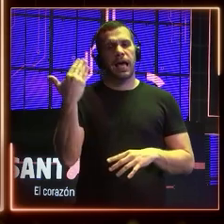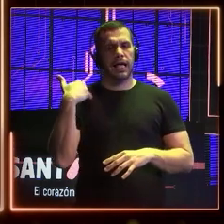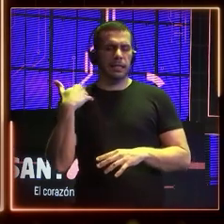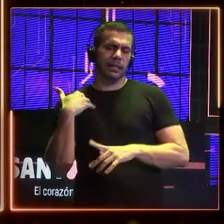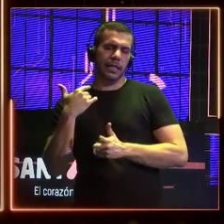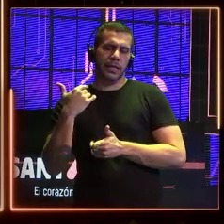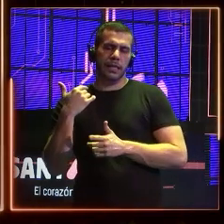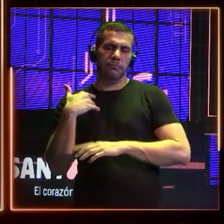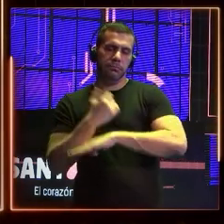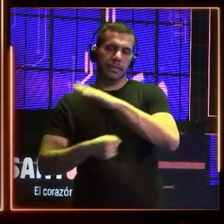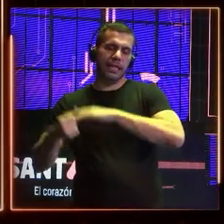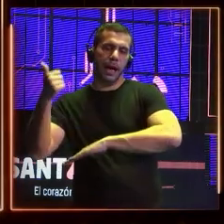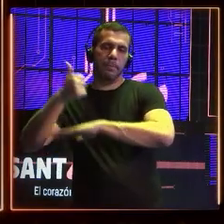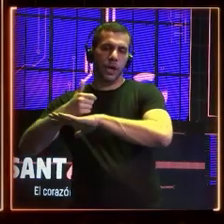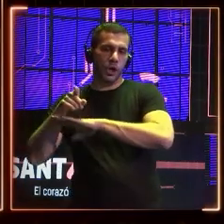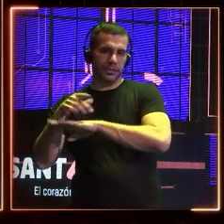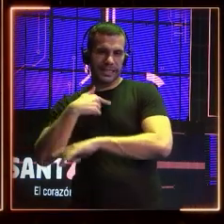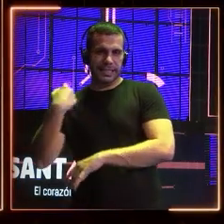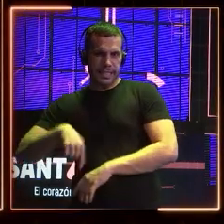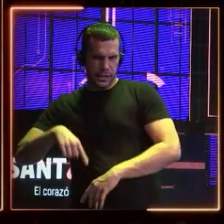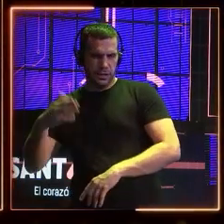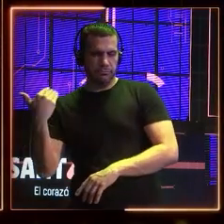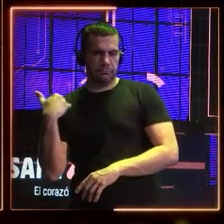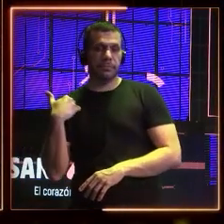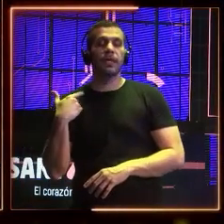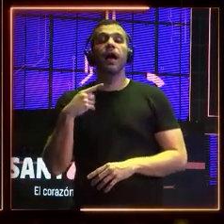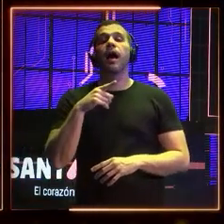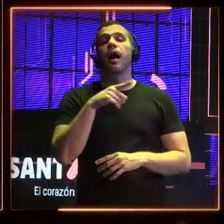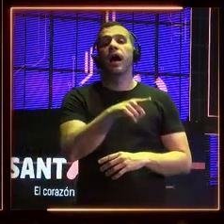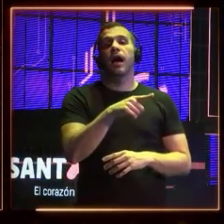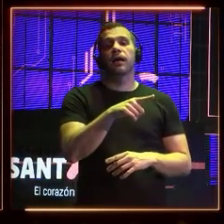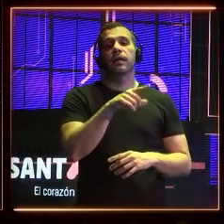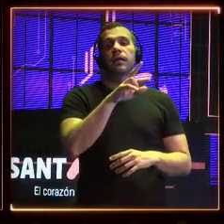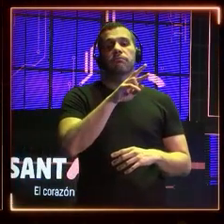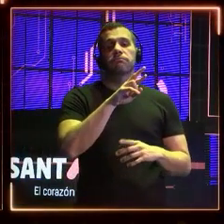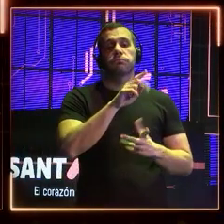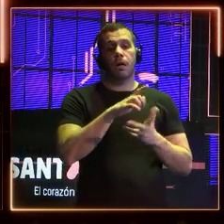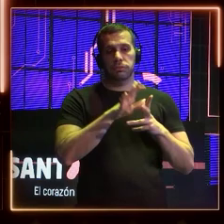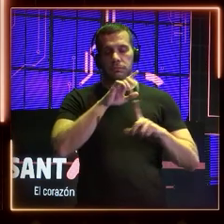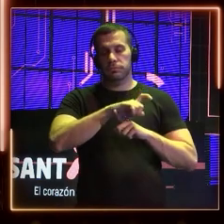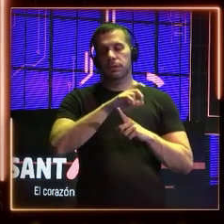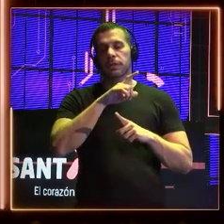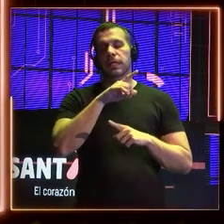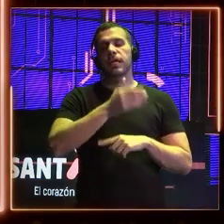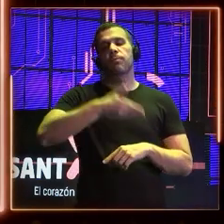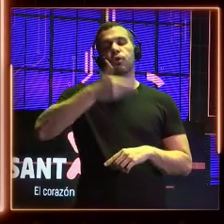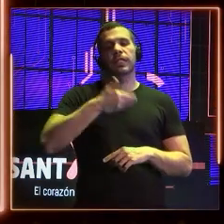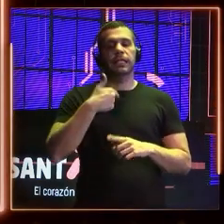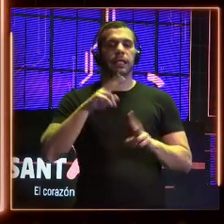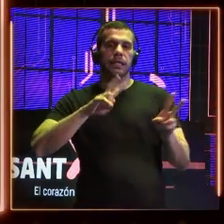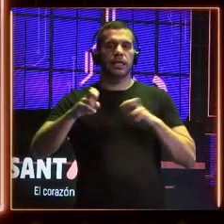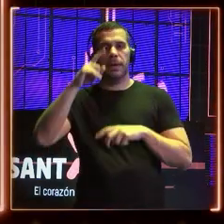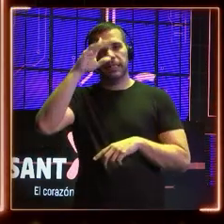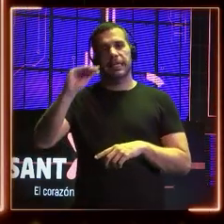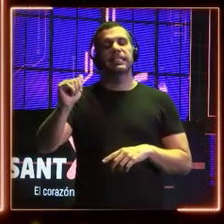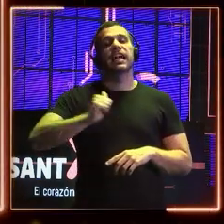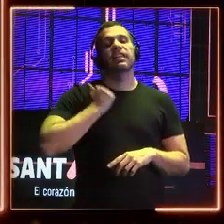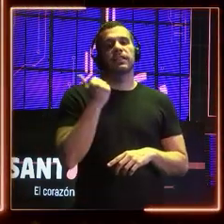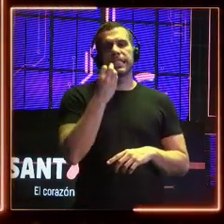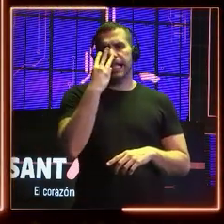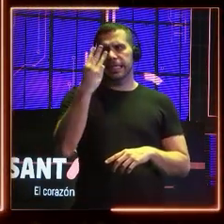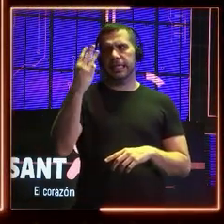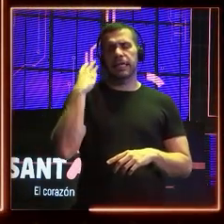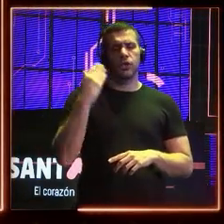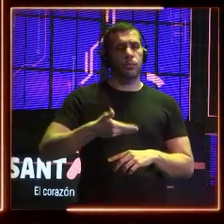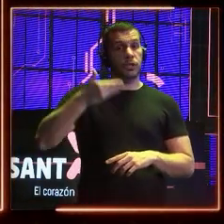fault Esta es probablemente la revolución más importante que ha sucedido en la Inteligencia artificial en los últimos 3 años y ha